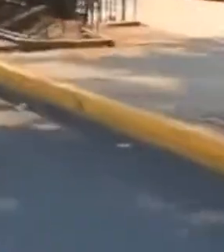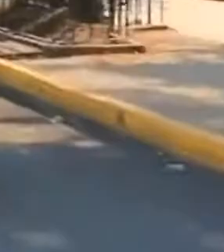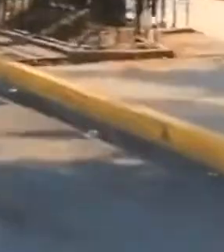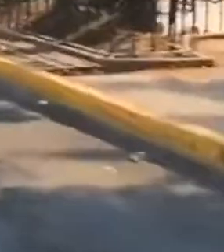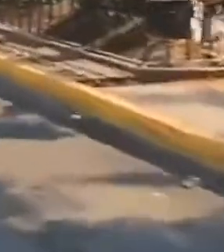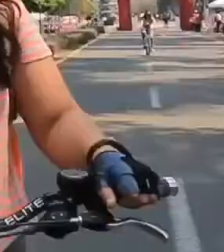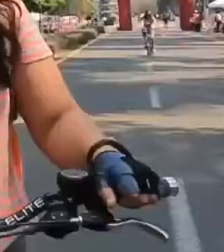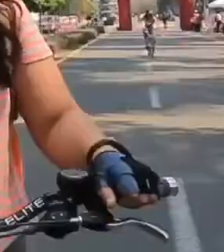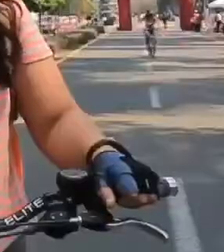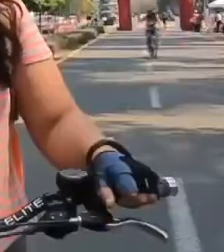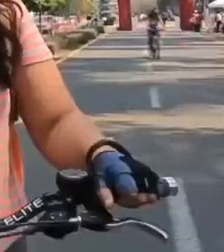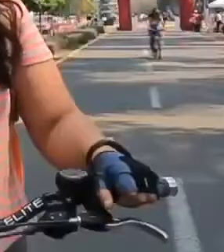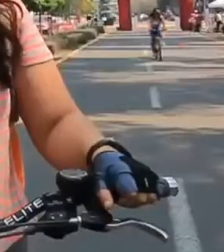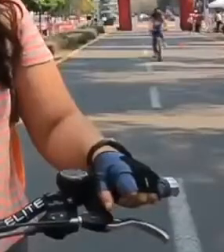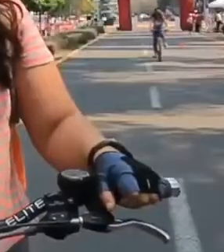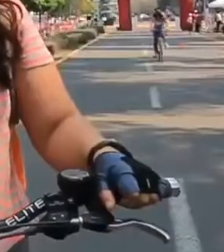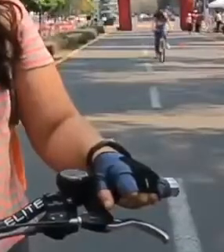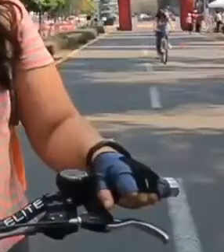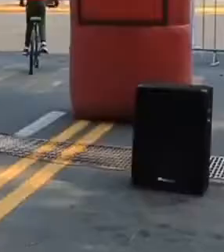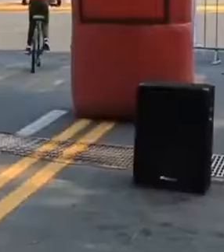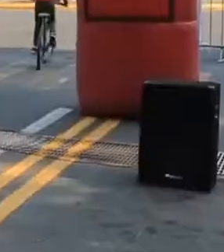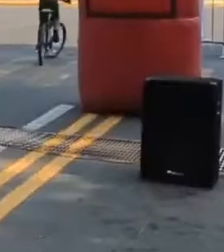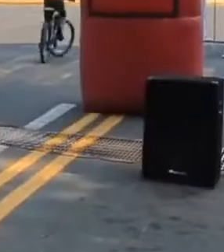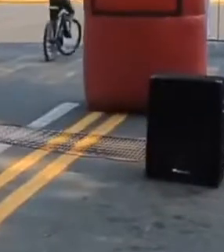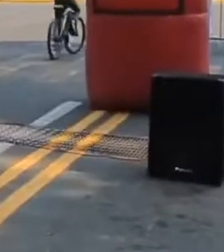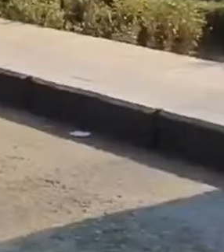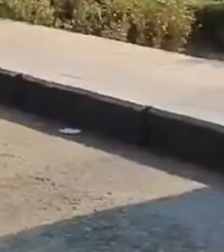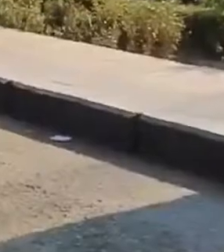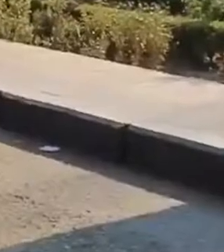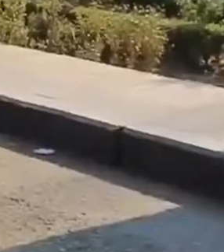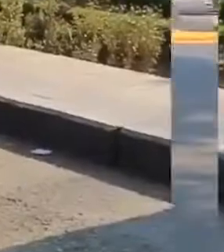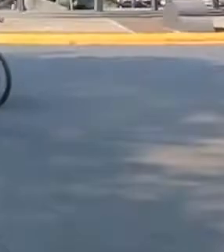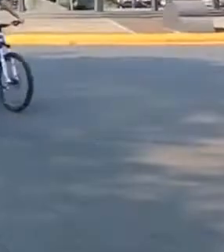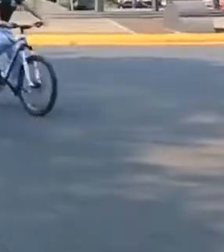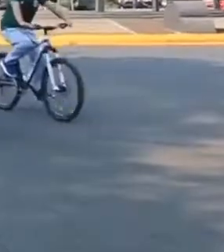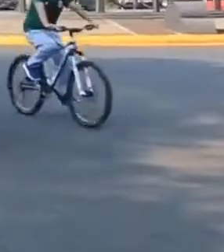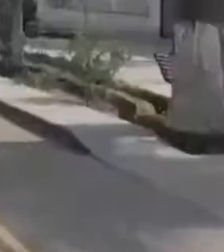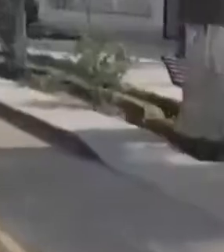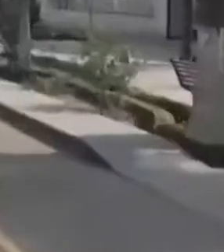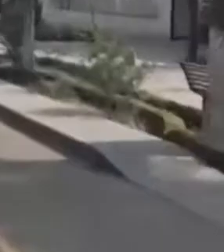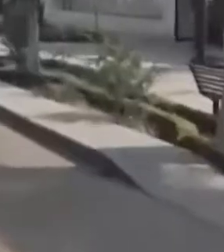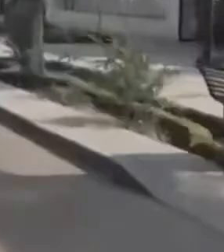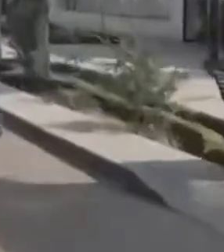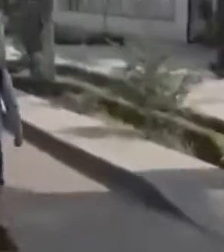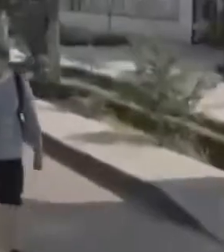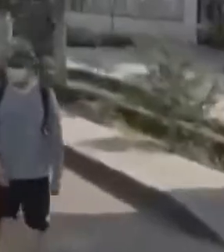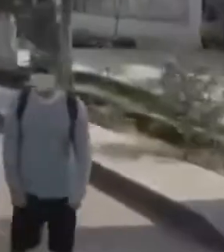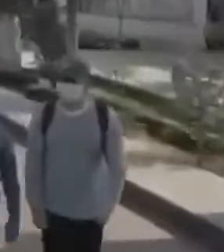respuesta a una necesidad de la población.